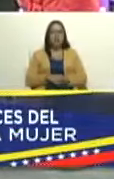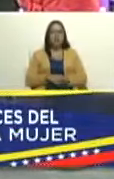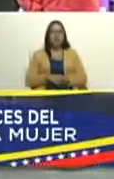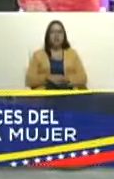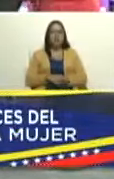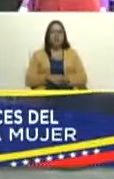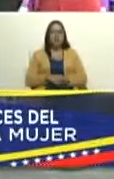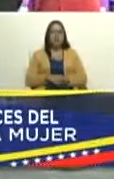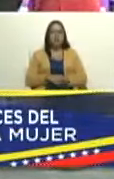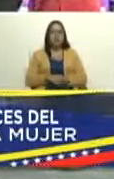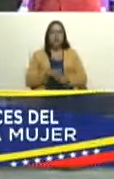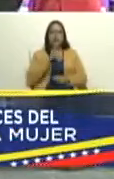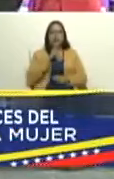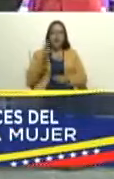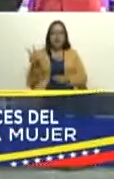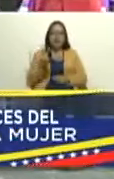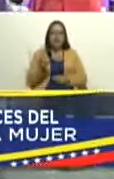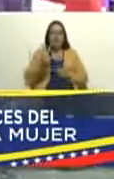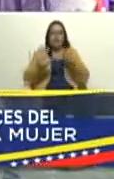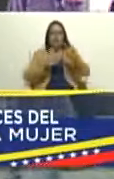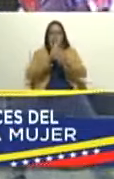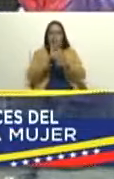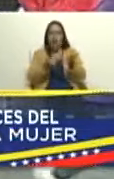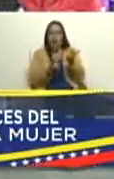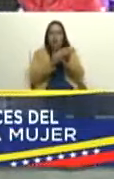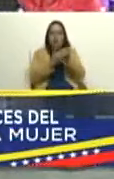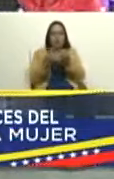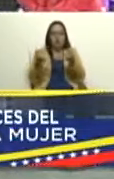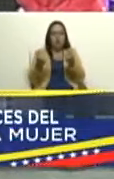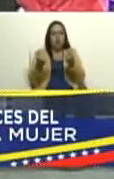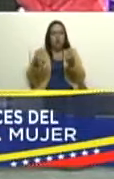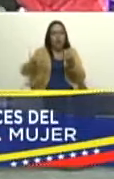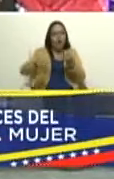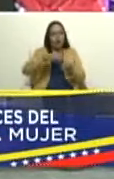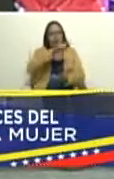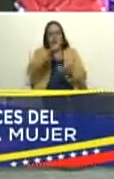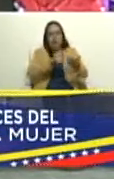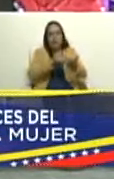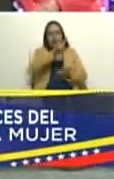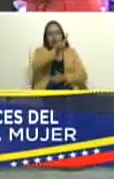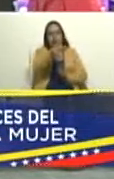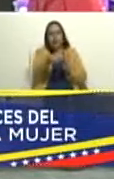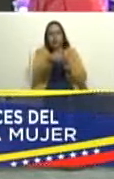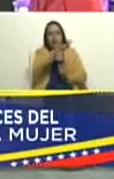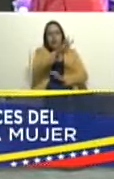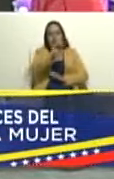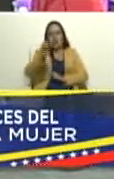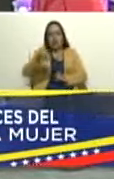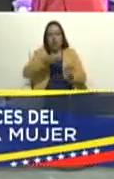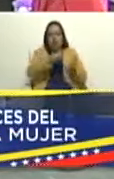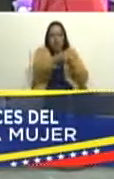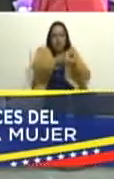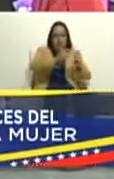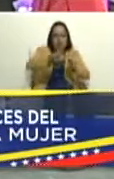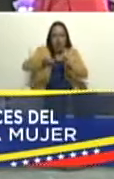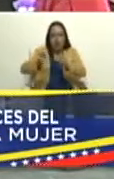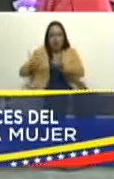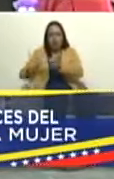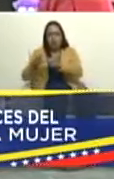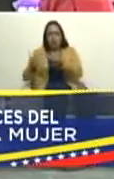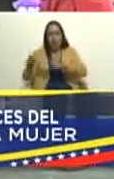Del Banco de Venezuela. 5 créditos de los 1.500 que estamos hoy simultáneamente entregando en todo el